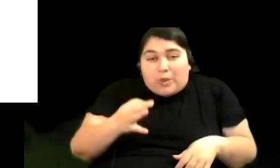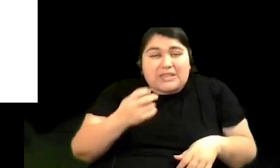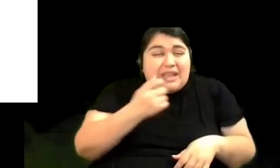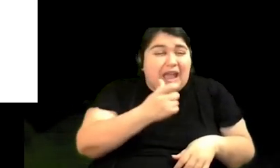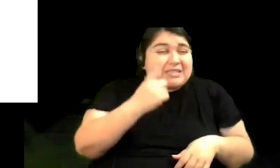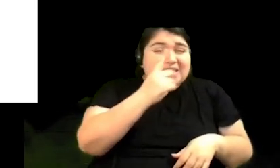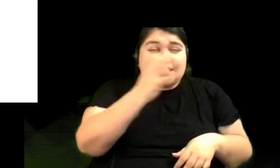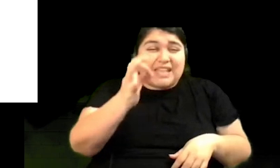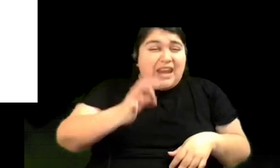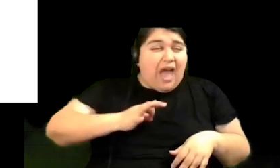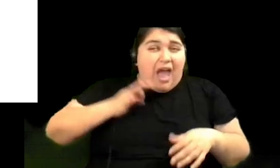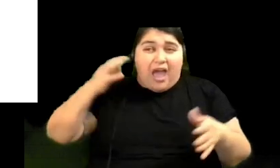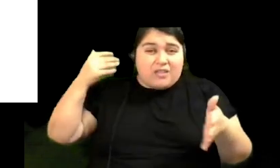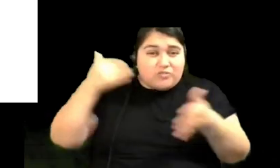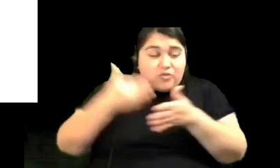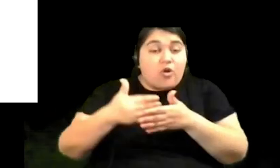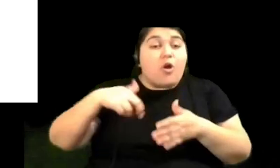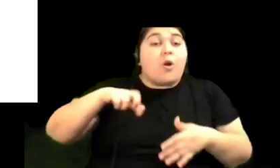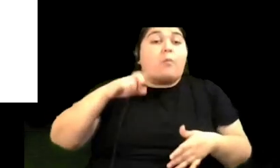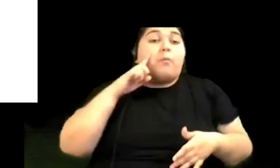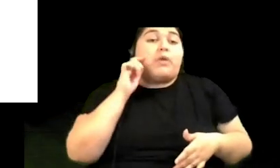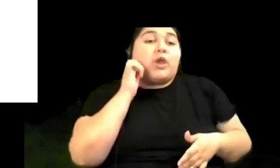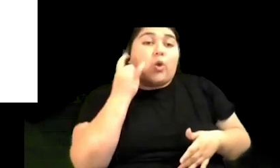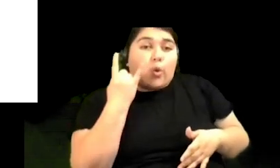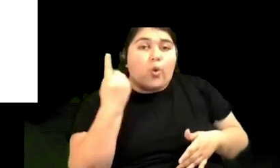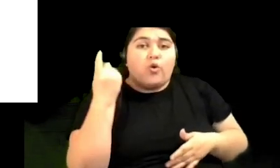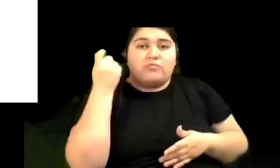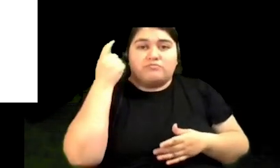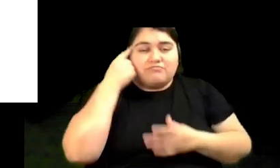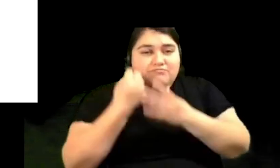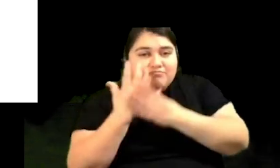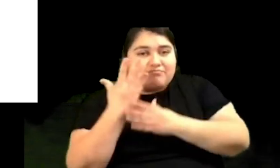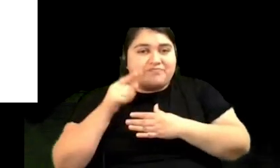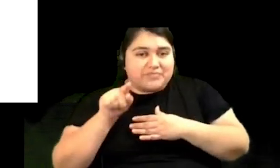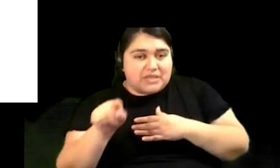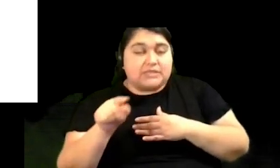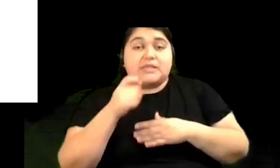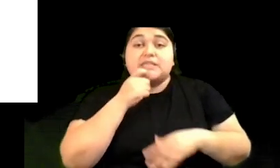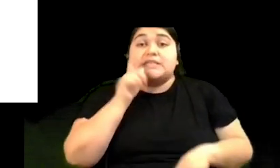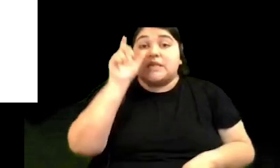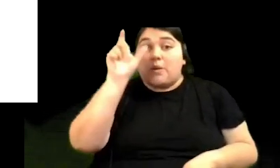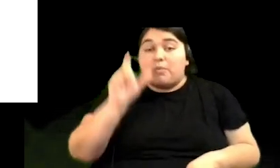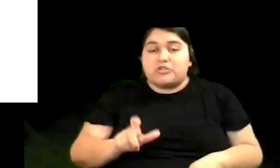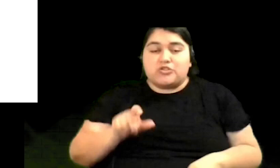años, lo desarrolló Pigou con respecto a ver cuando la persona